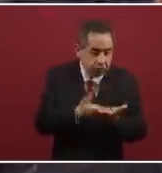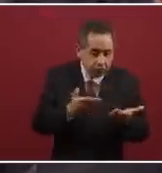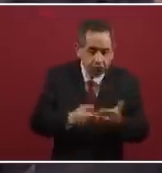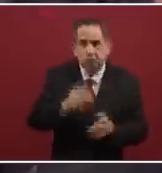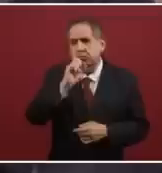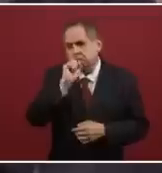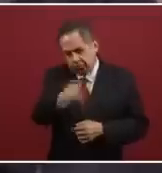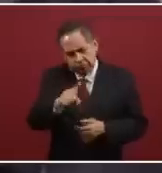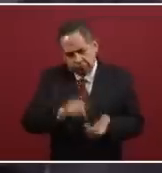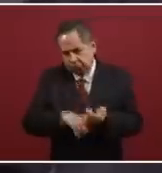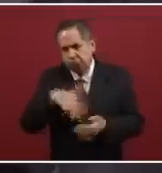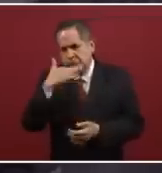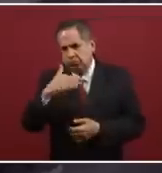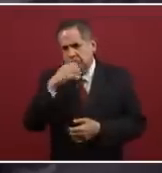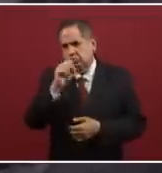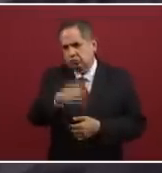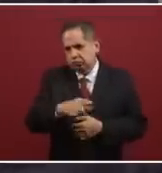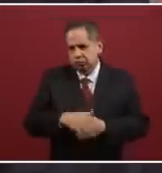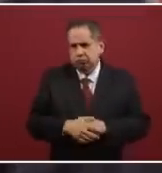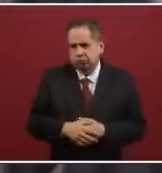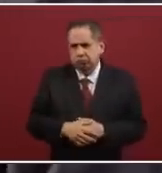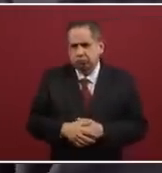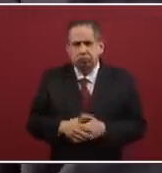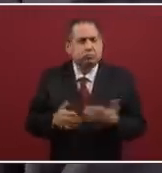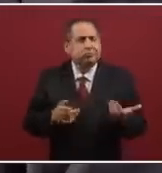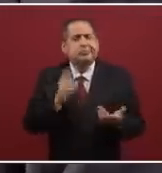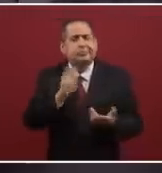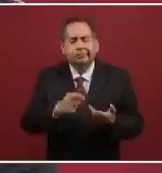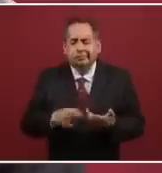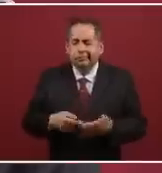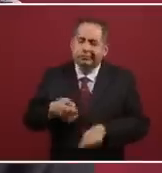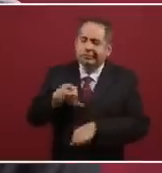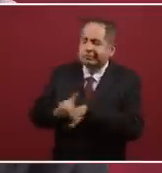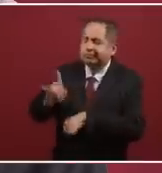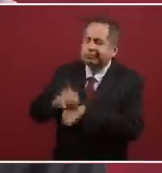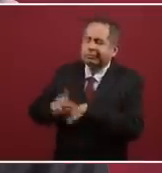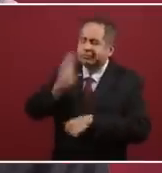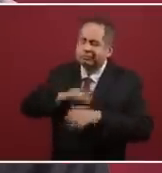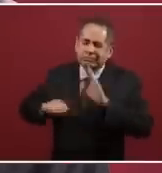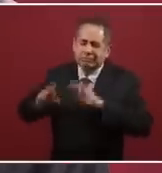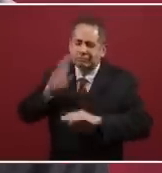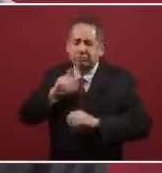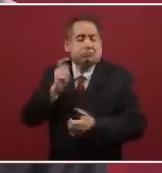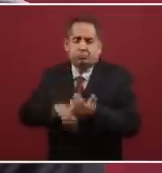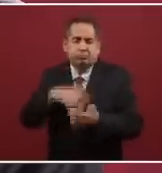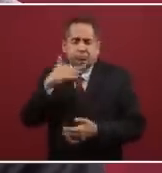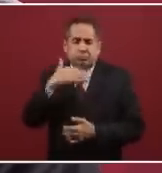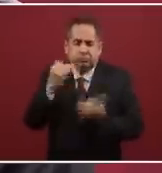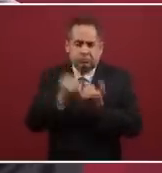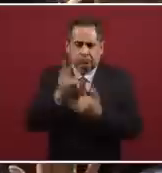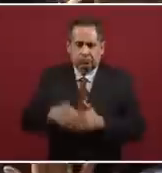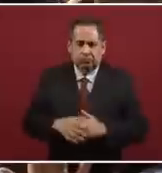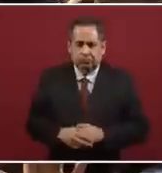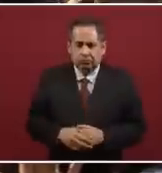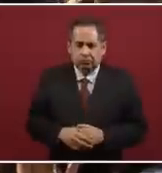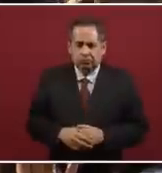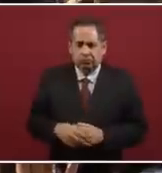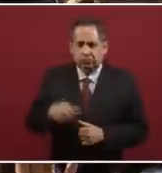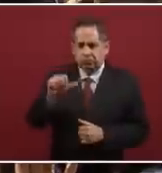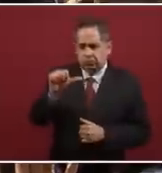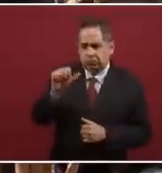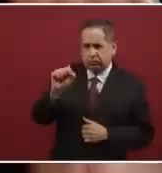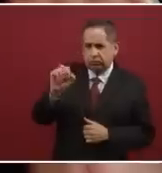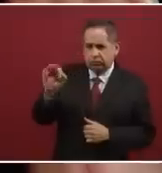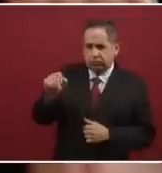es corrupción. Hasta la ineficiencia es corrupción. Exactamente. Entonces, ¿en la auditoría especial va